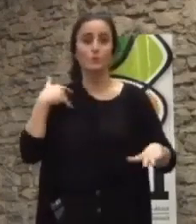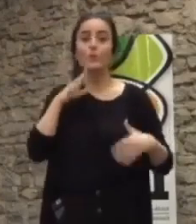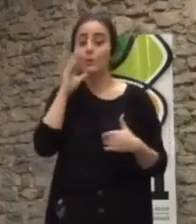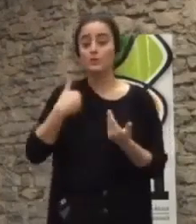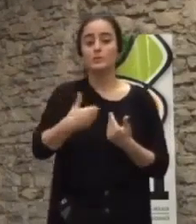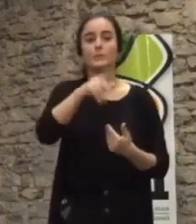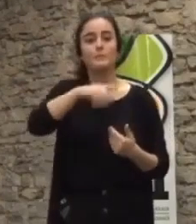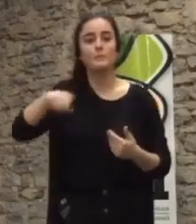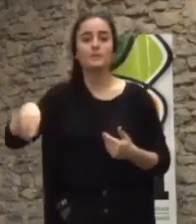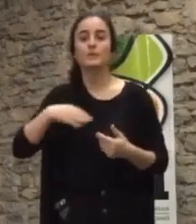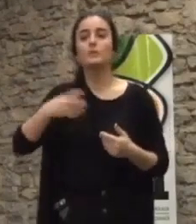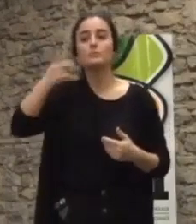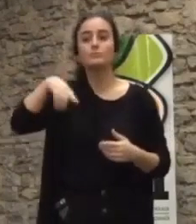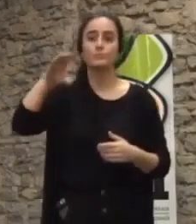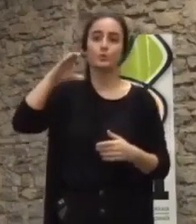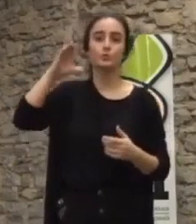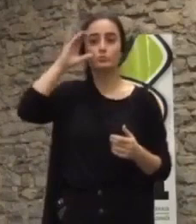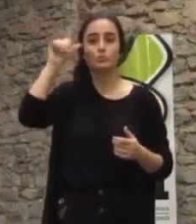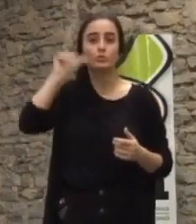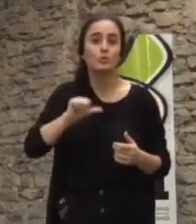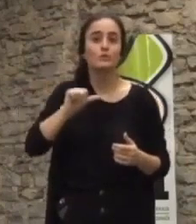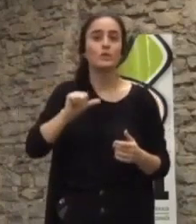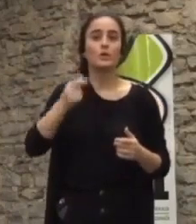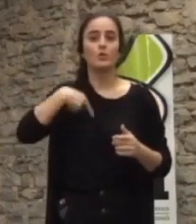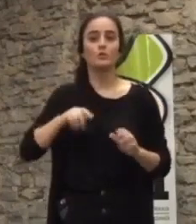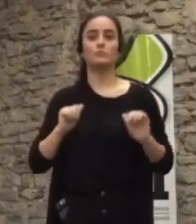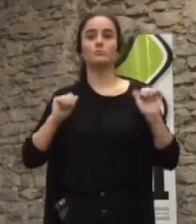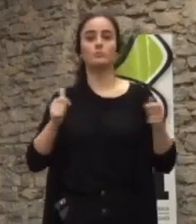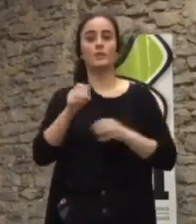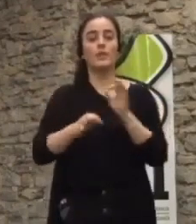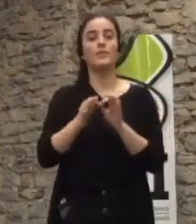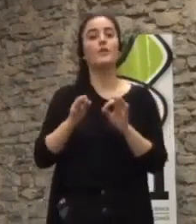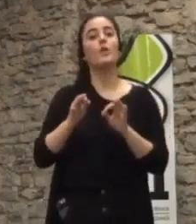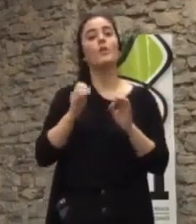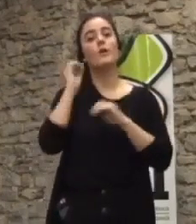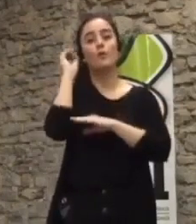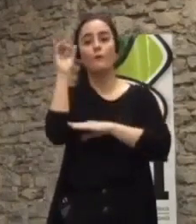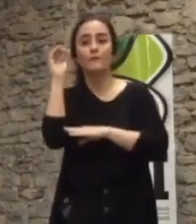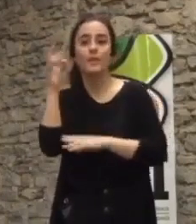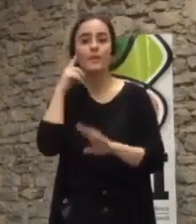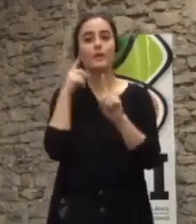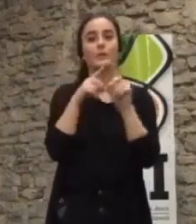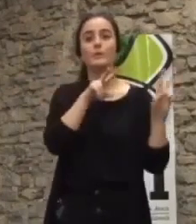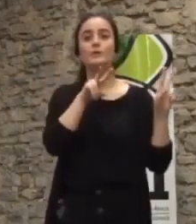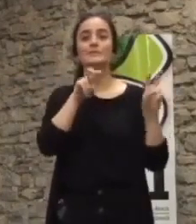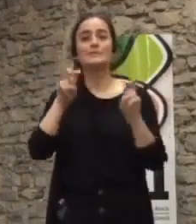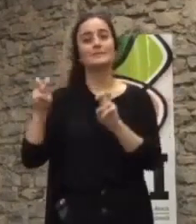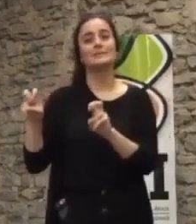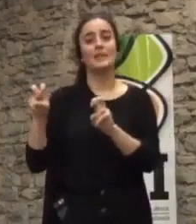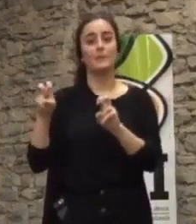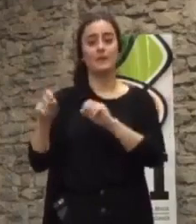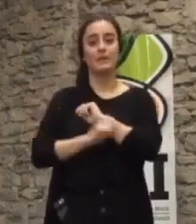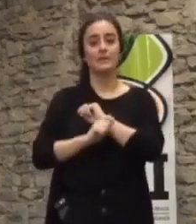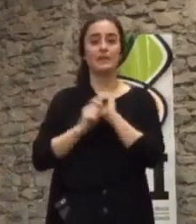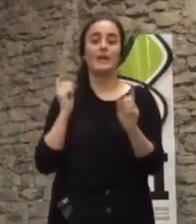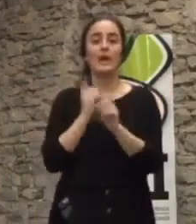próximos meses seguro que escucharéis que abrimos un ciclo de conferencias para trabajar todos estos temas de las